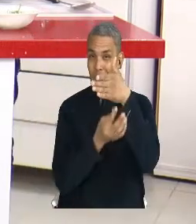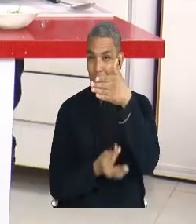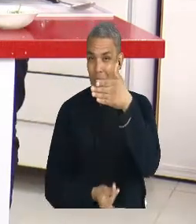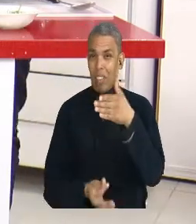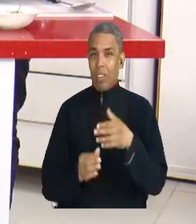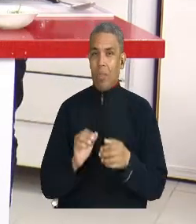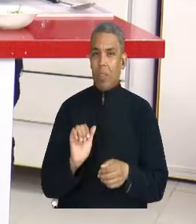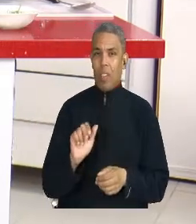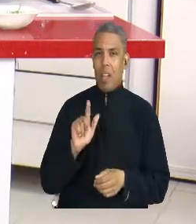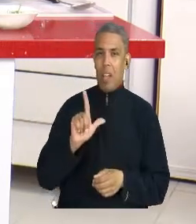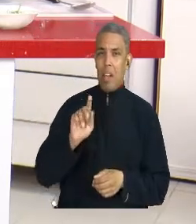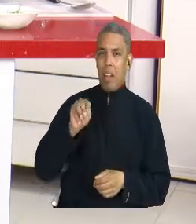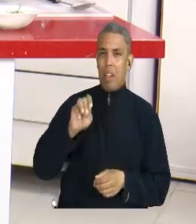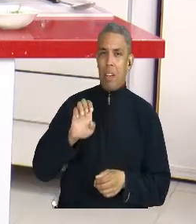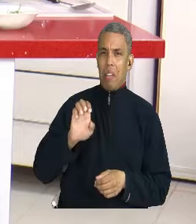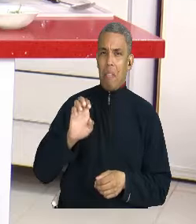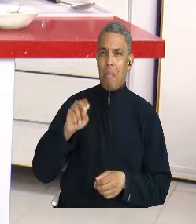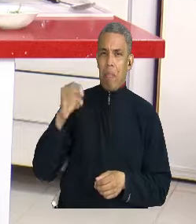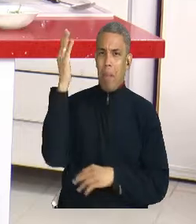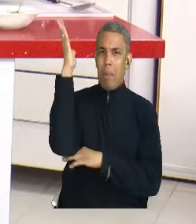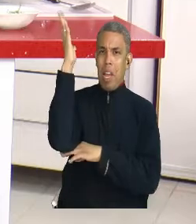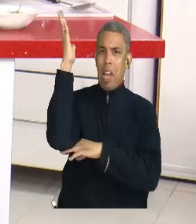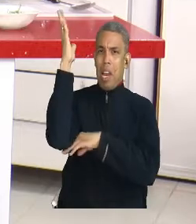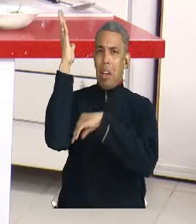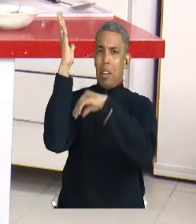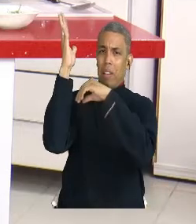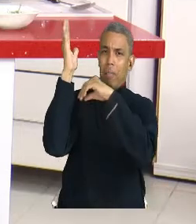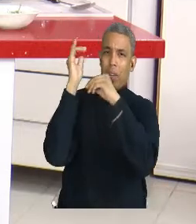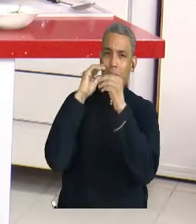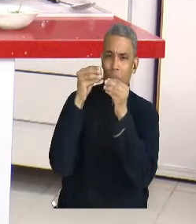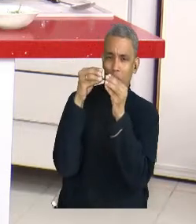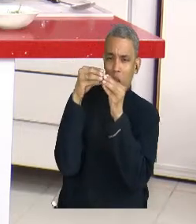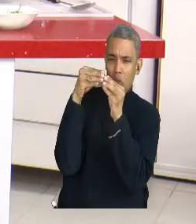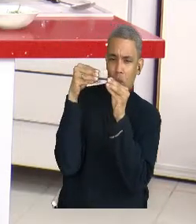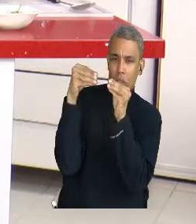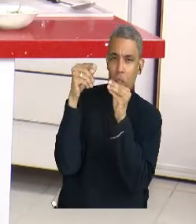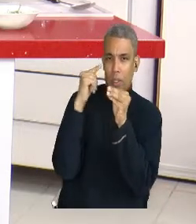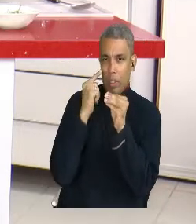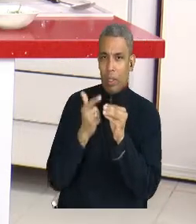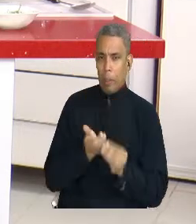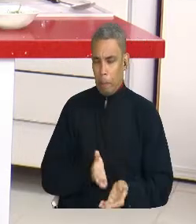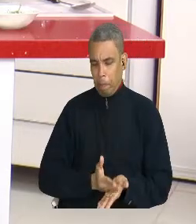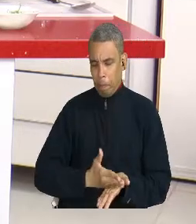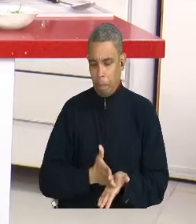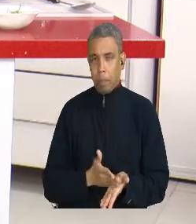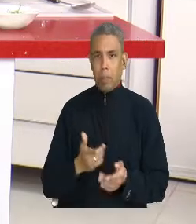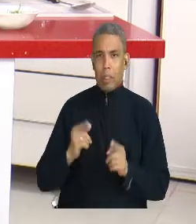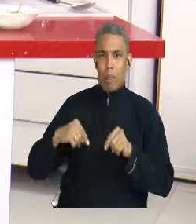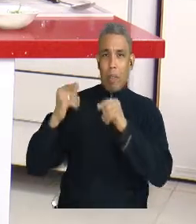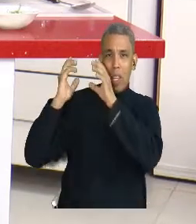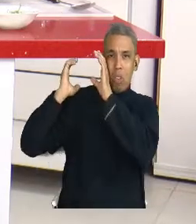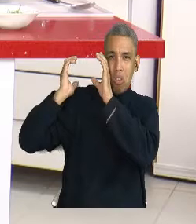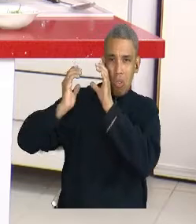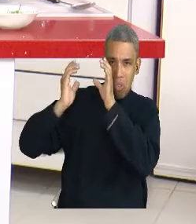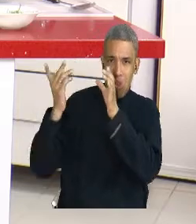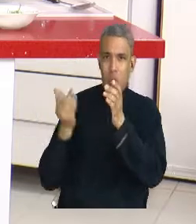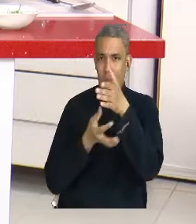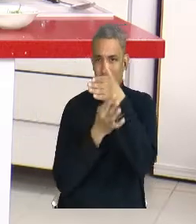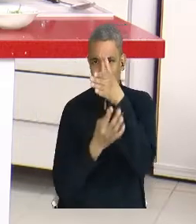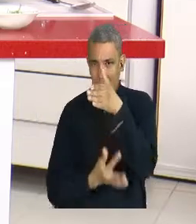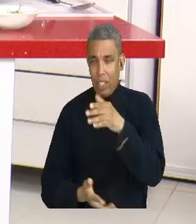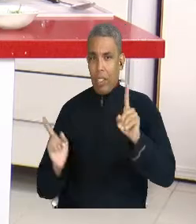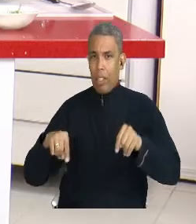un líquido, ¿sí? Ah, ok. Al igual, yo no quiero que llegue a ese punto, entonces en ese punto le voy a agregar un poquito de leche de coco, de crema de coco y un poquitico de yogur. Okay. Empiezo a